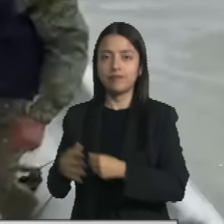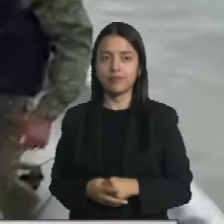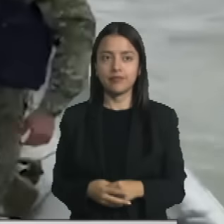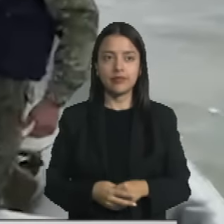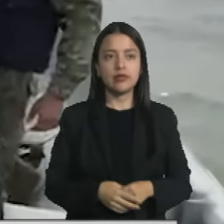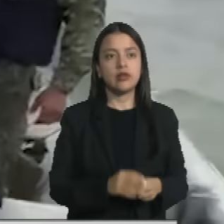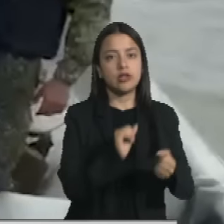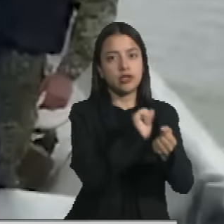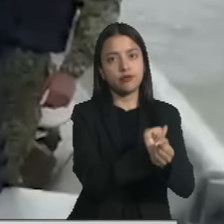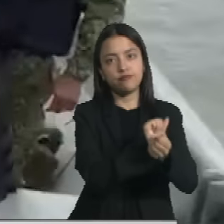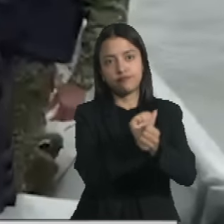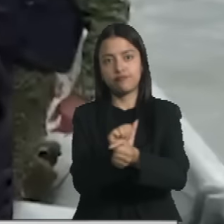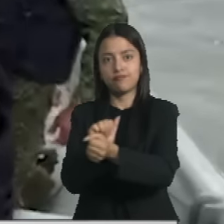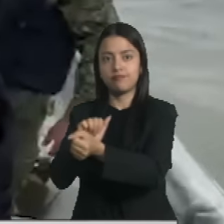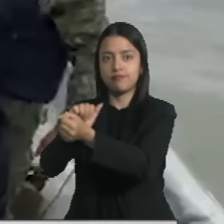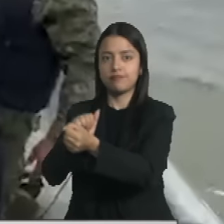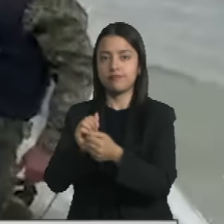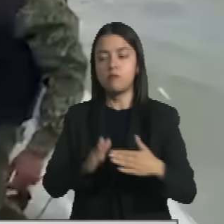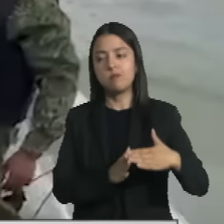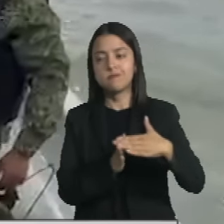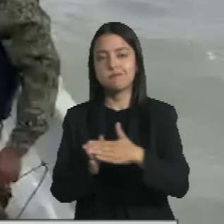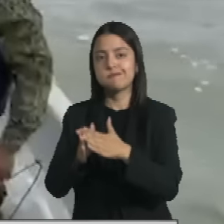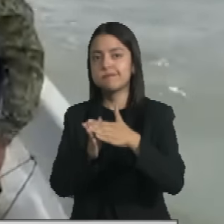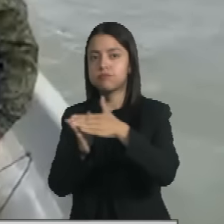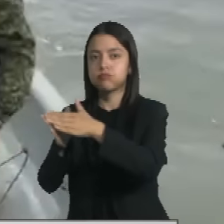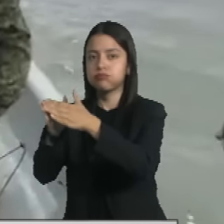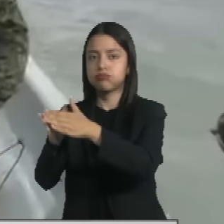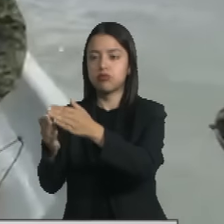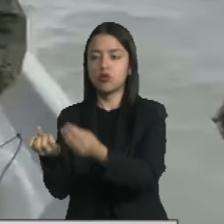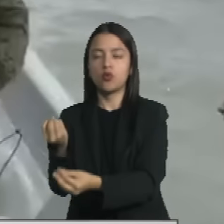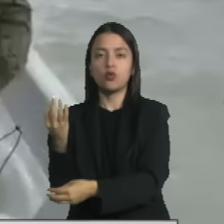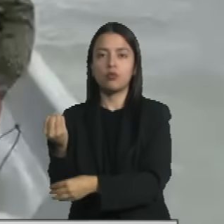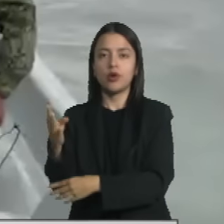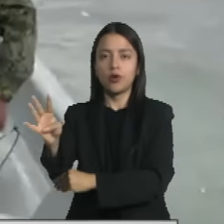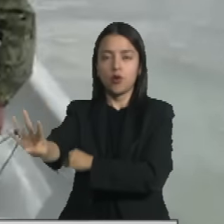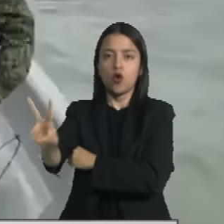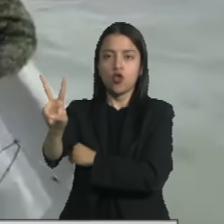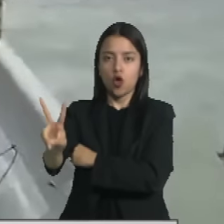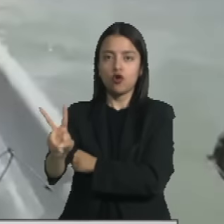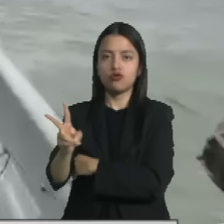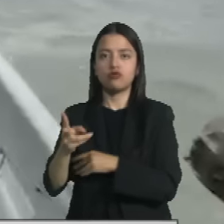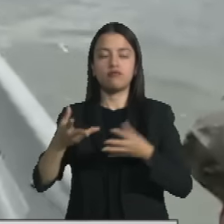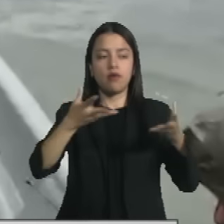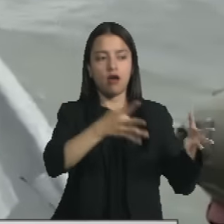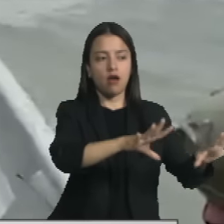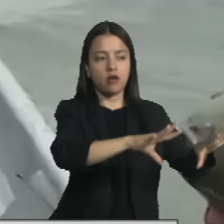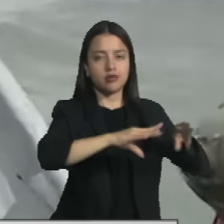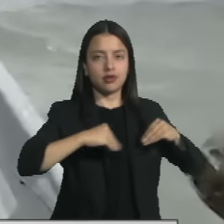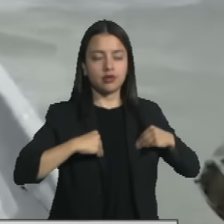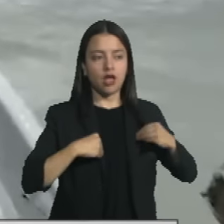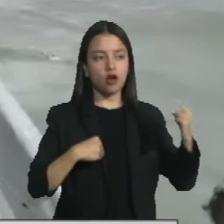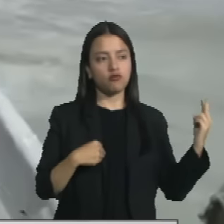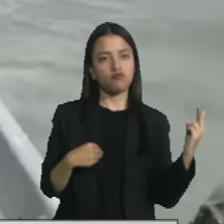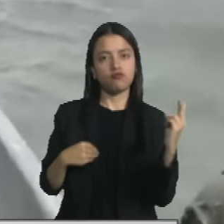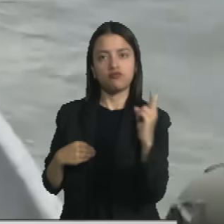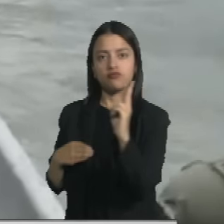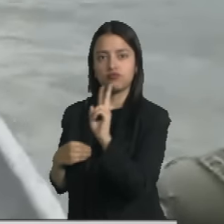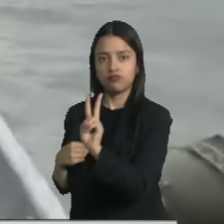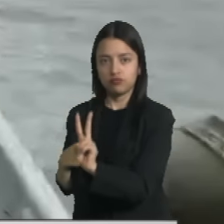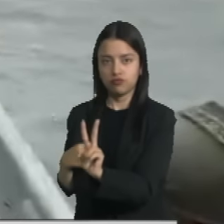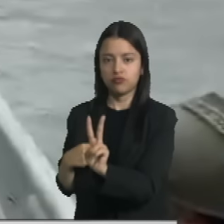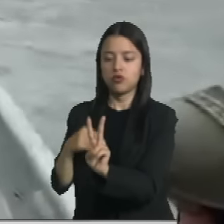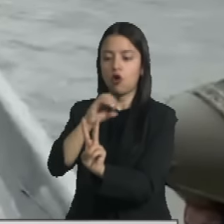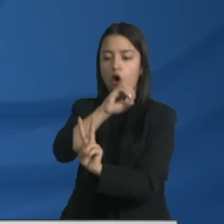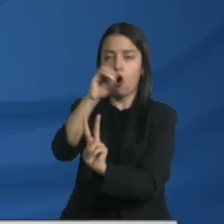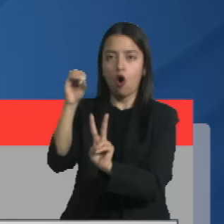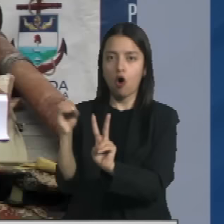se trasladaron las tropas de la Brigada de Infantería de Marina número 2, las cuales recibieron a los 3 hombres, atendiendo los protocolos establecidos por